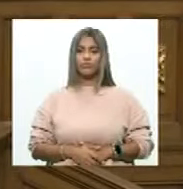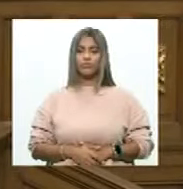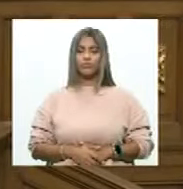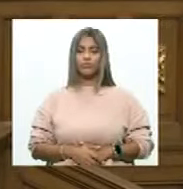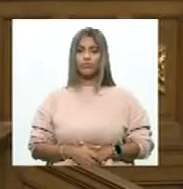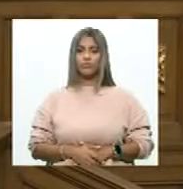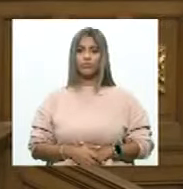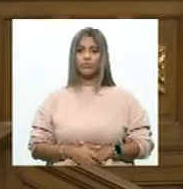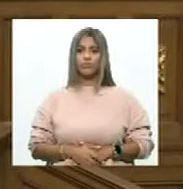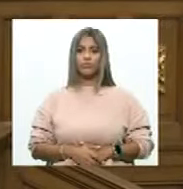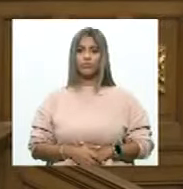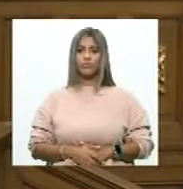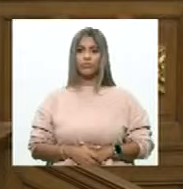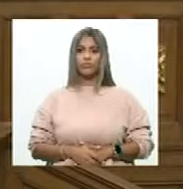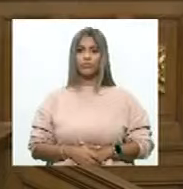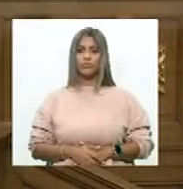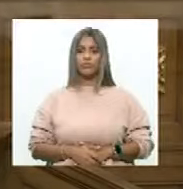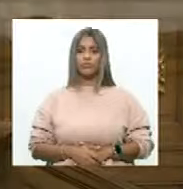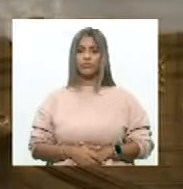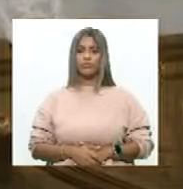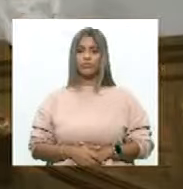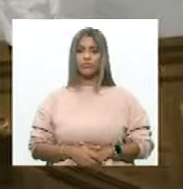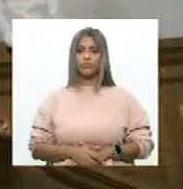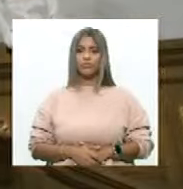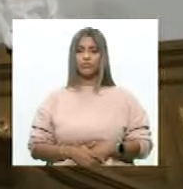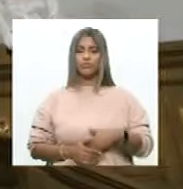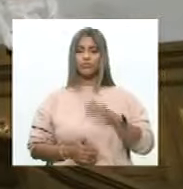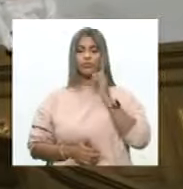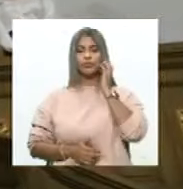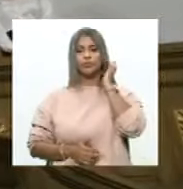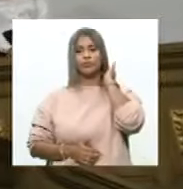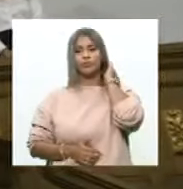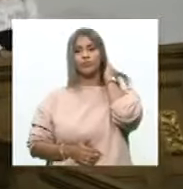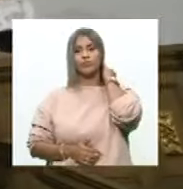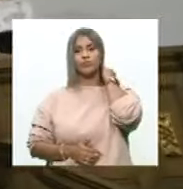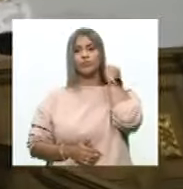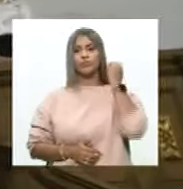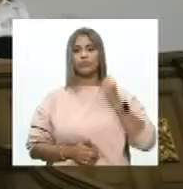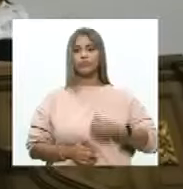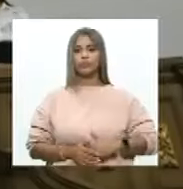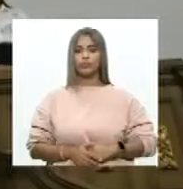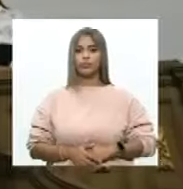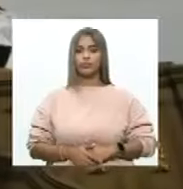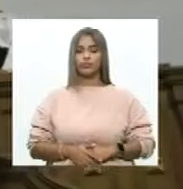Dacobo, Dacobo, Dacobo, Dacobo,